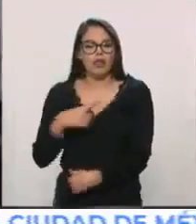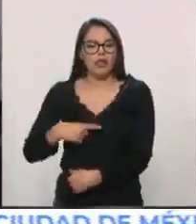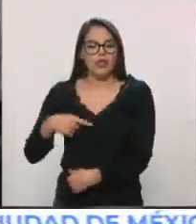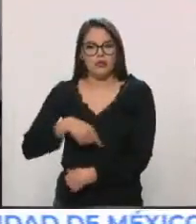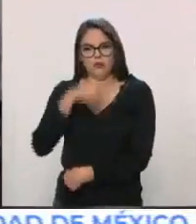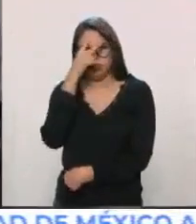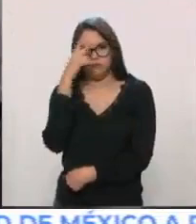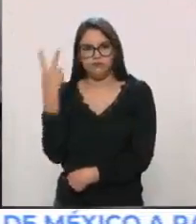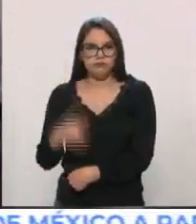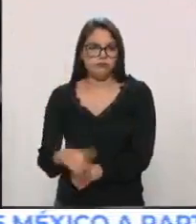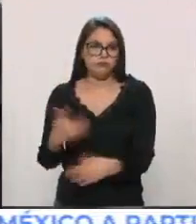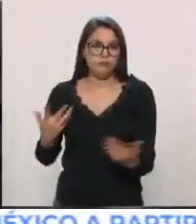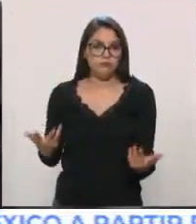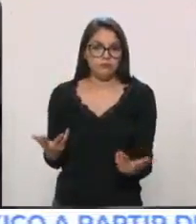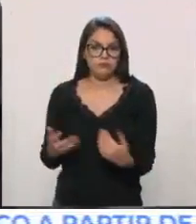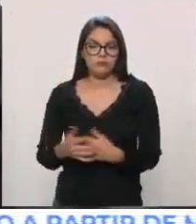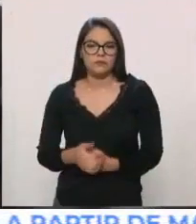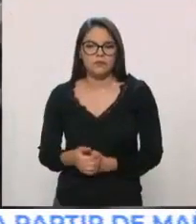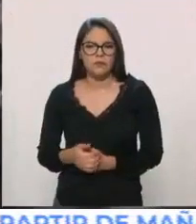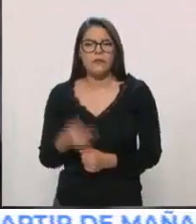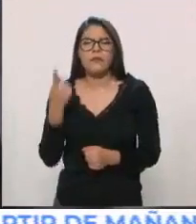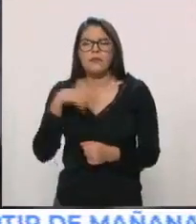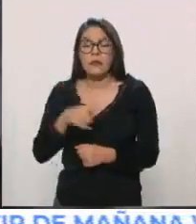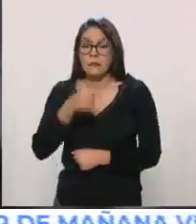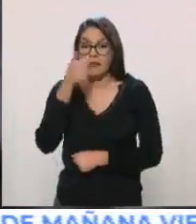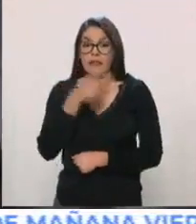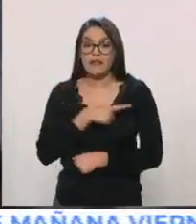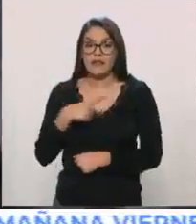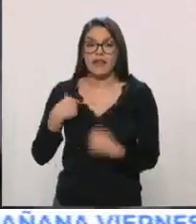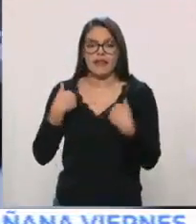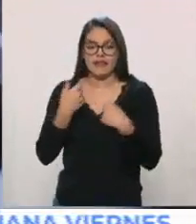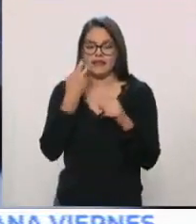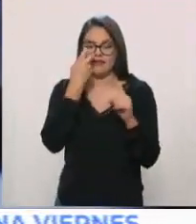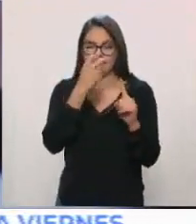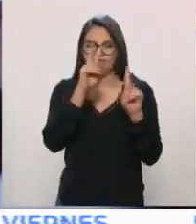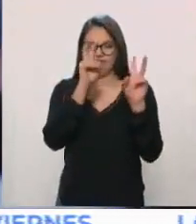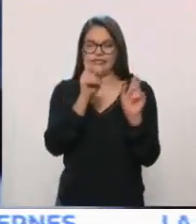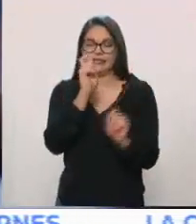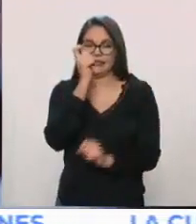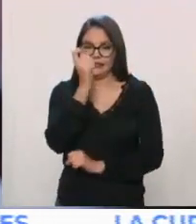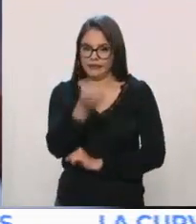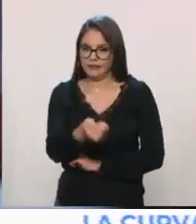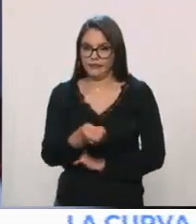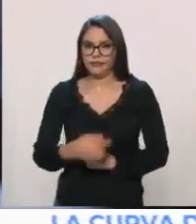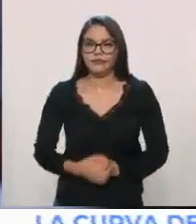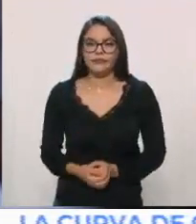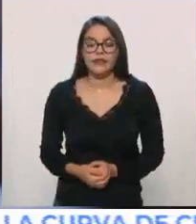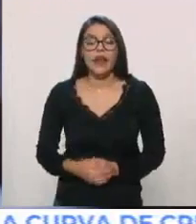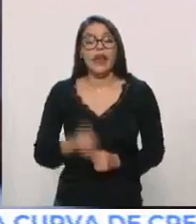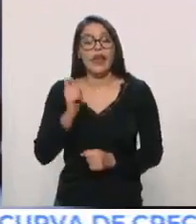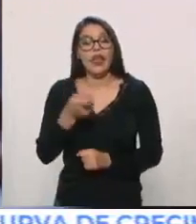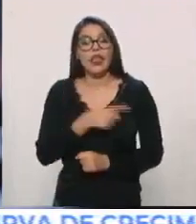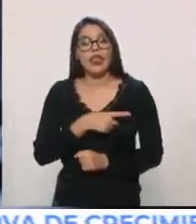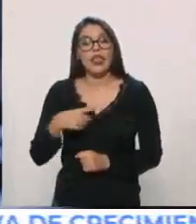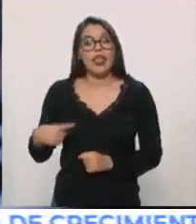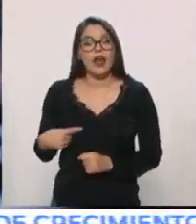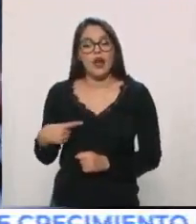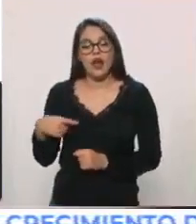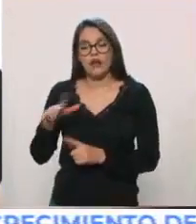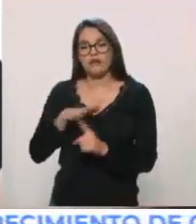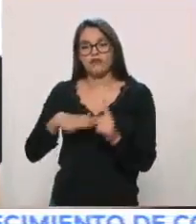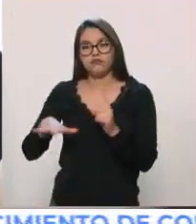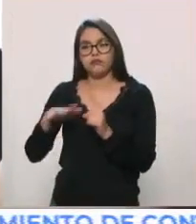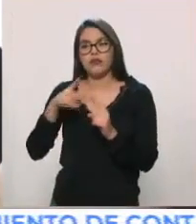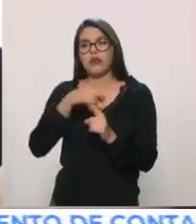posibles aplicaciones de los recursos, pero ¿qué debemos entender por este concepto? Pues bien, la deuda pública son los préstamos totales con